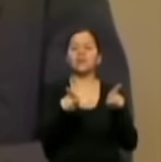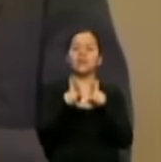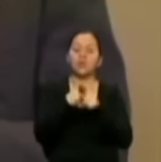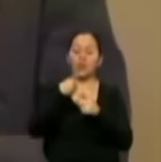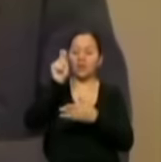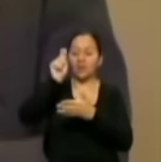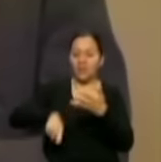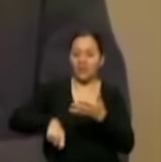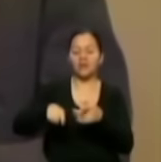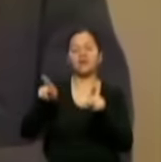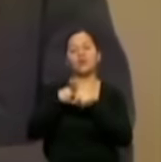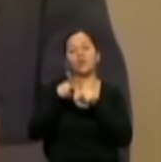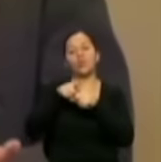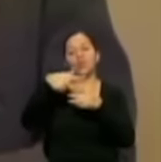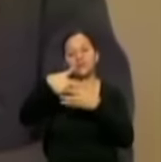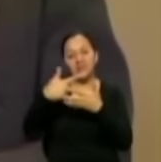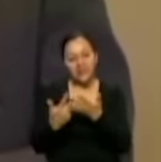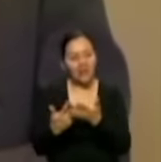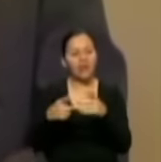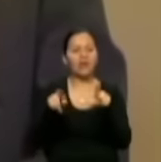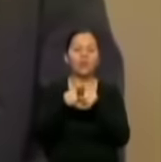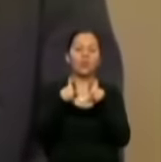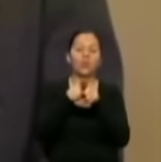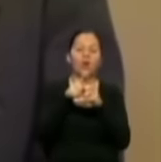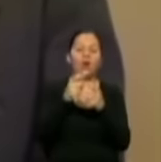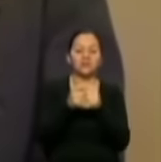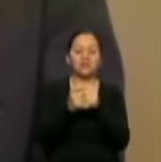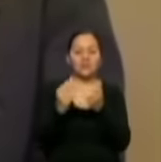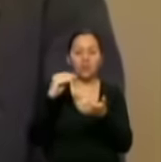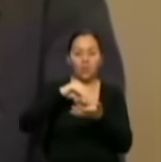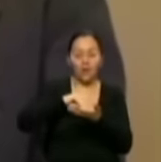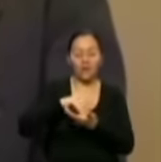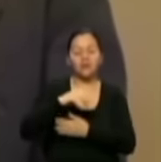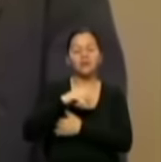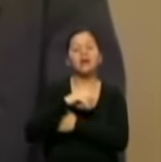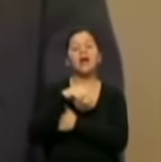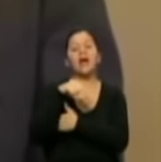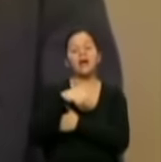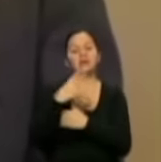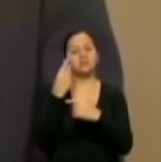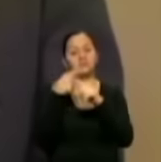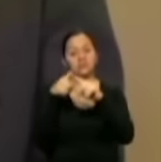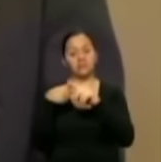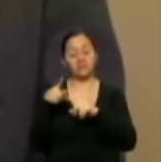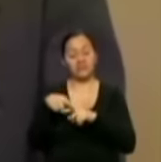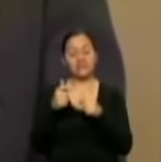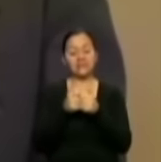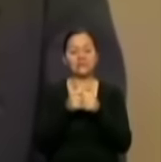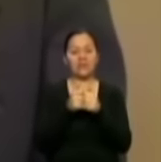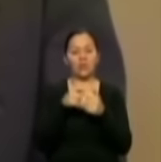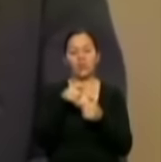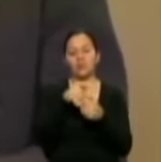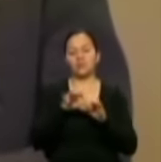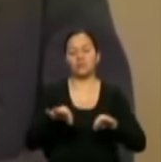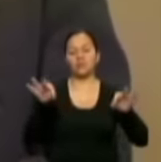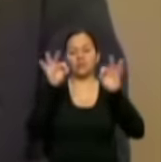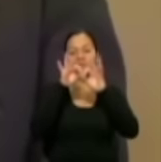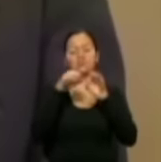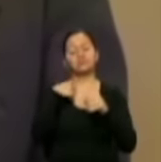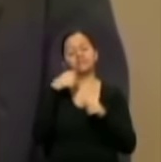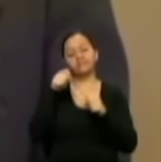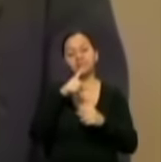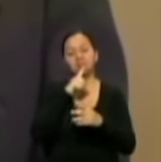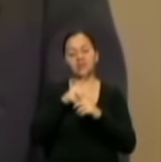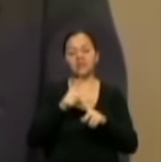el mundo está avanzando y por lo tanto se van incorporando nuevas formas de hacer transacciones. Y el celular es una de aquellas, con una ligera